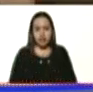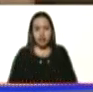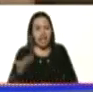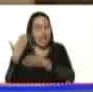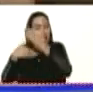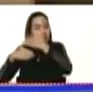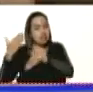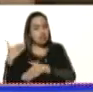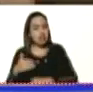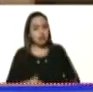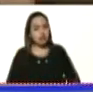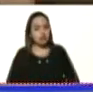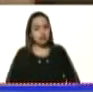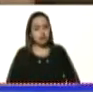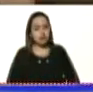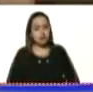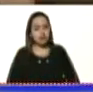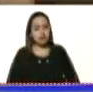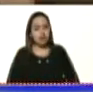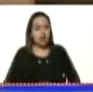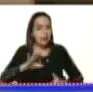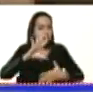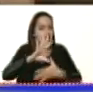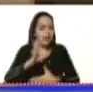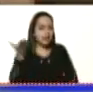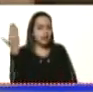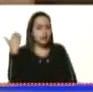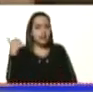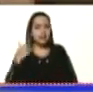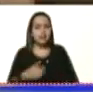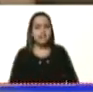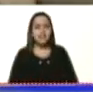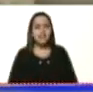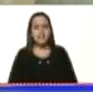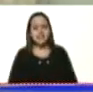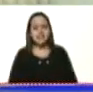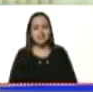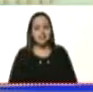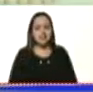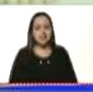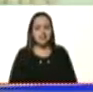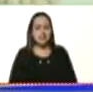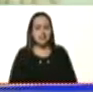entonces, nuestra americana de entonces. Un debate